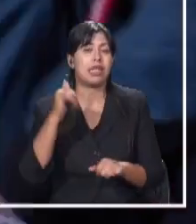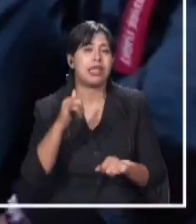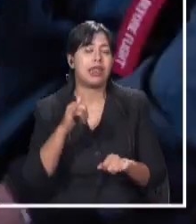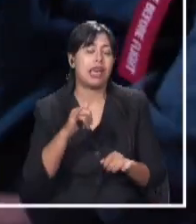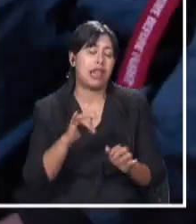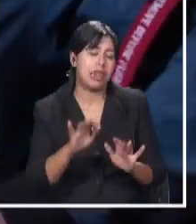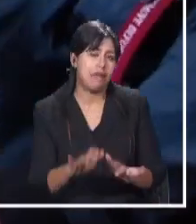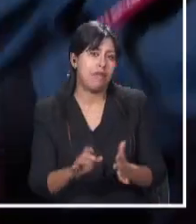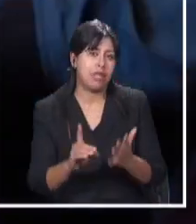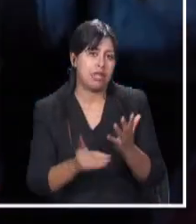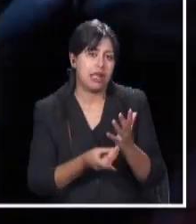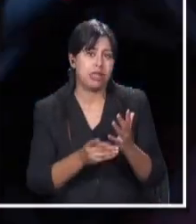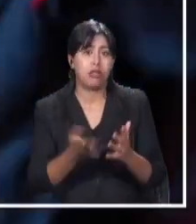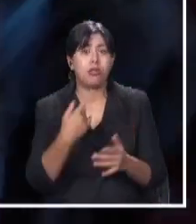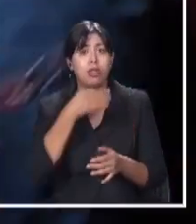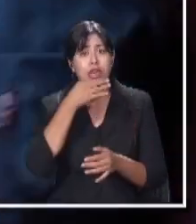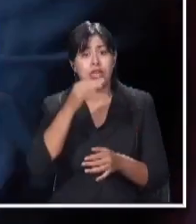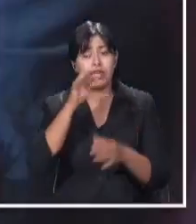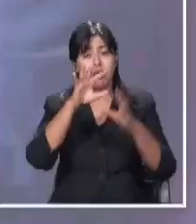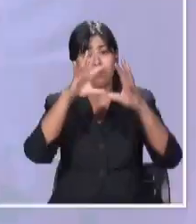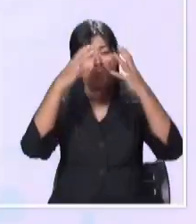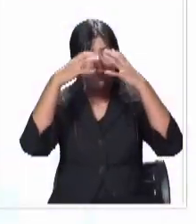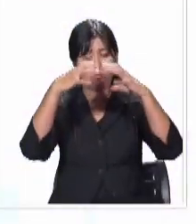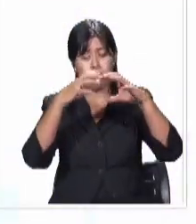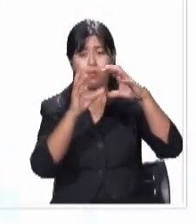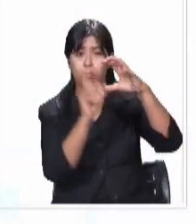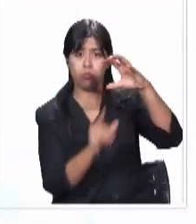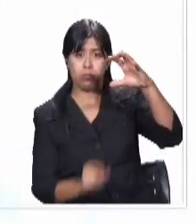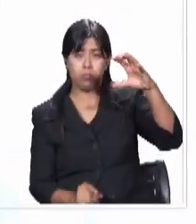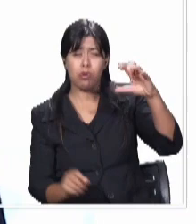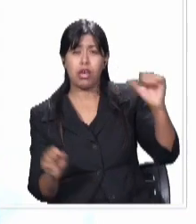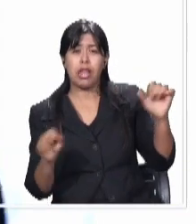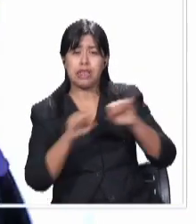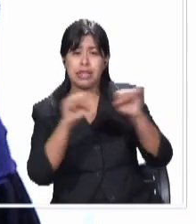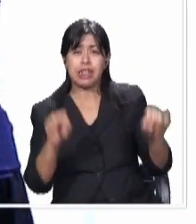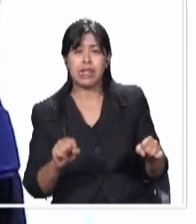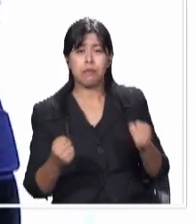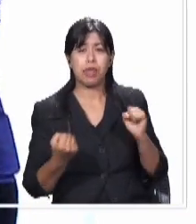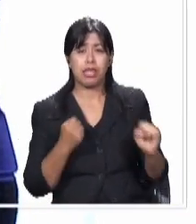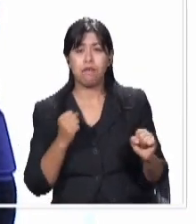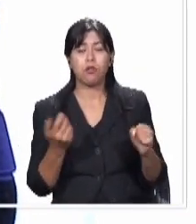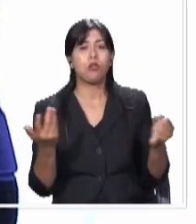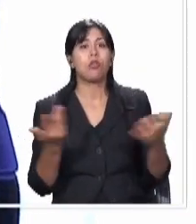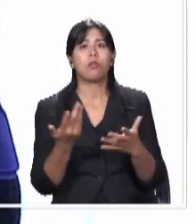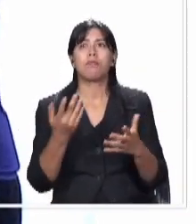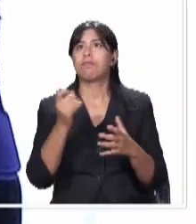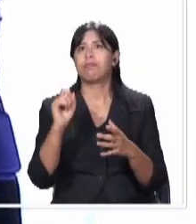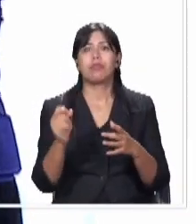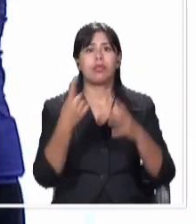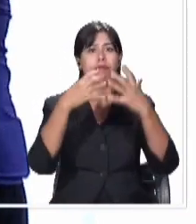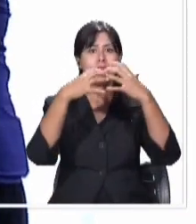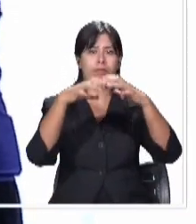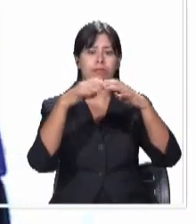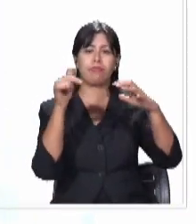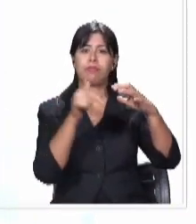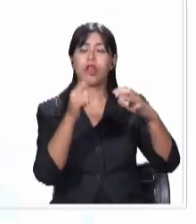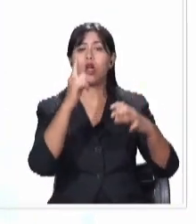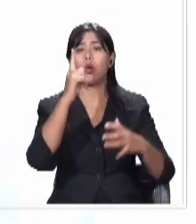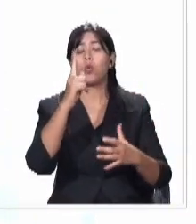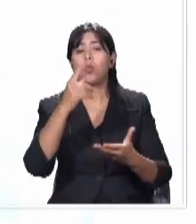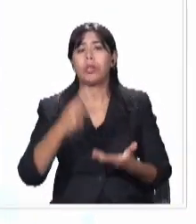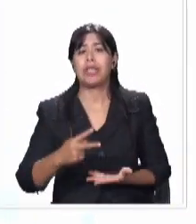y queremos entender esto, pucha, nuestro cerebro es lo primero que viene a la cabeza. Y es entretenido pensar cómo esta masa, que es solamente